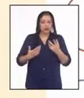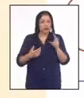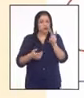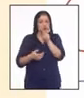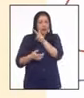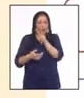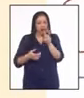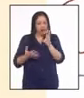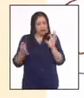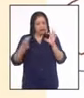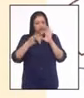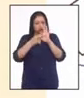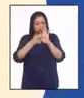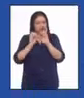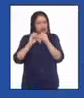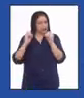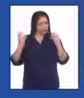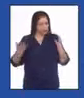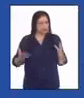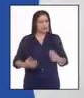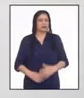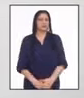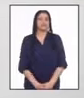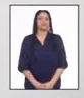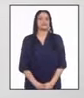cohesión.